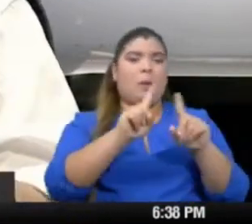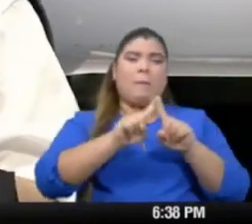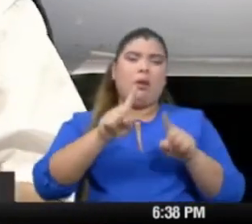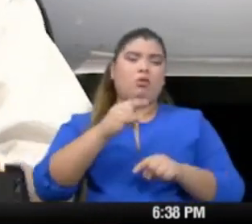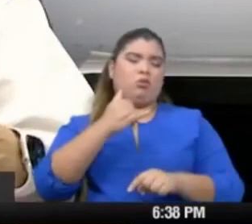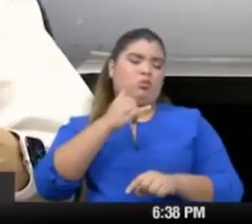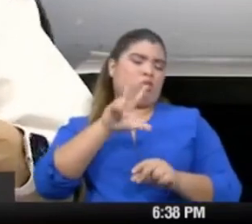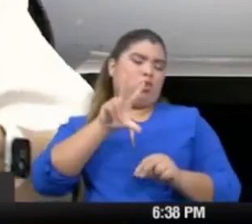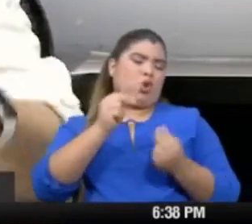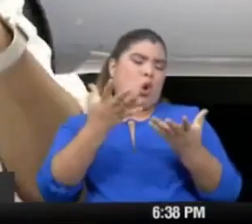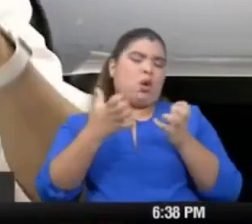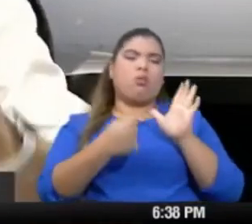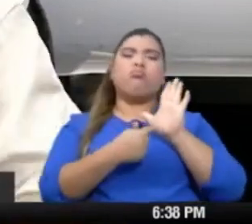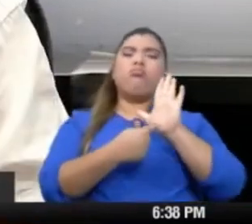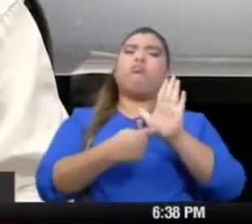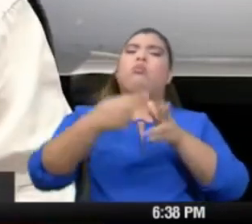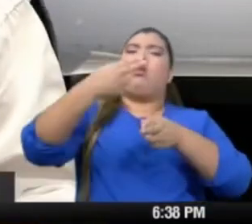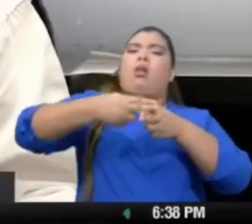le dijimos,